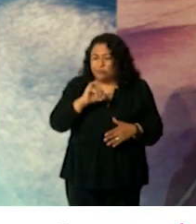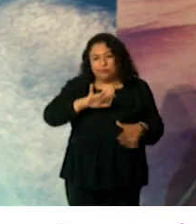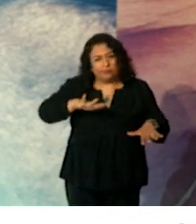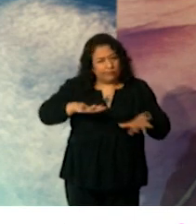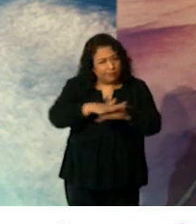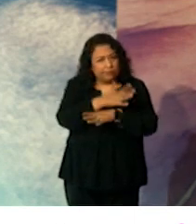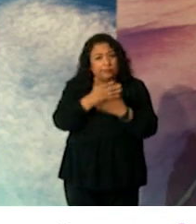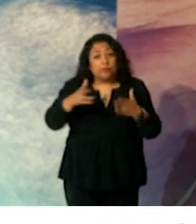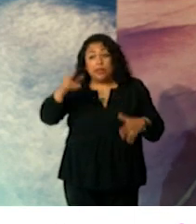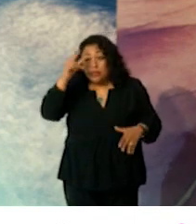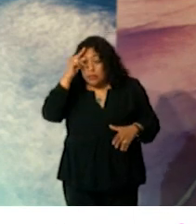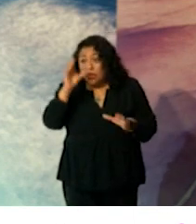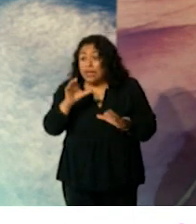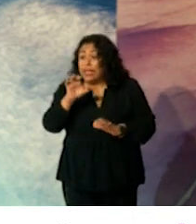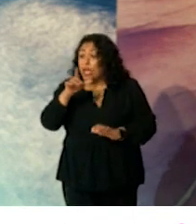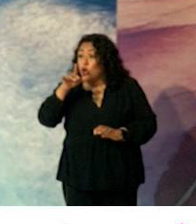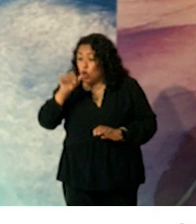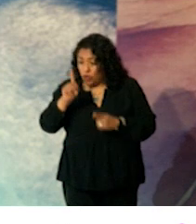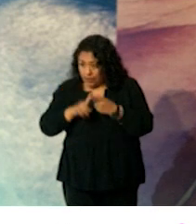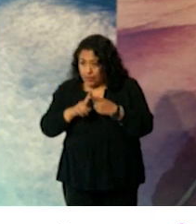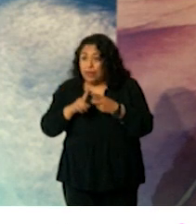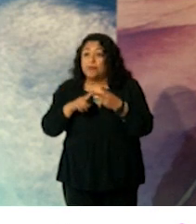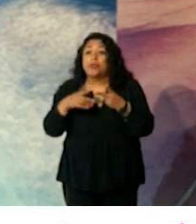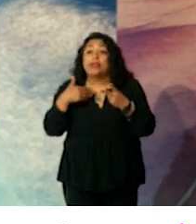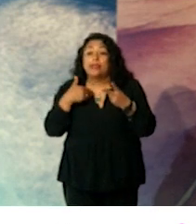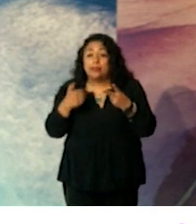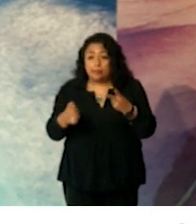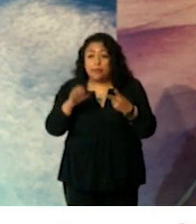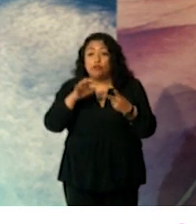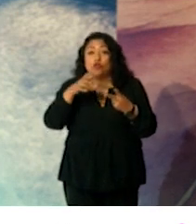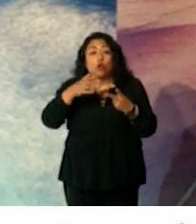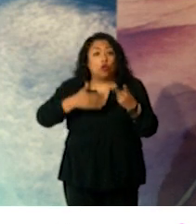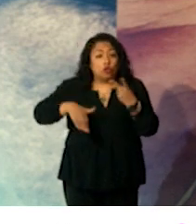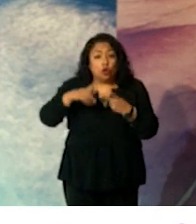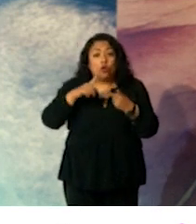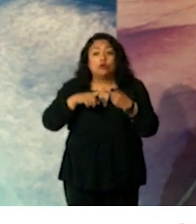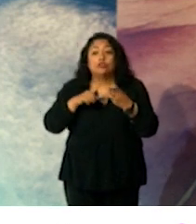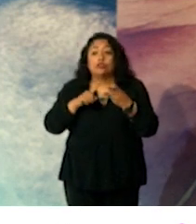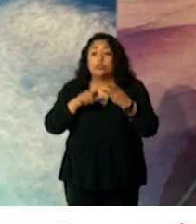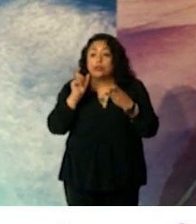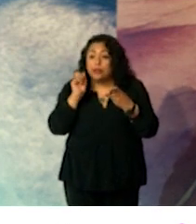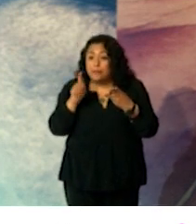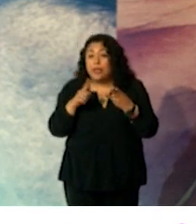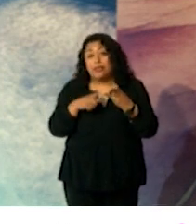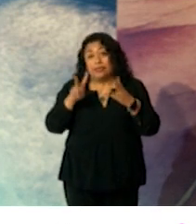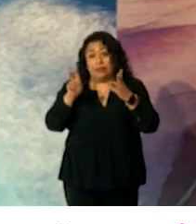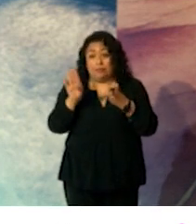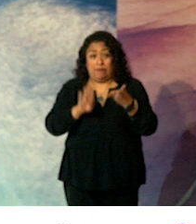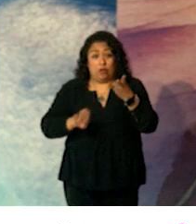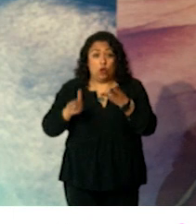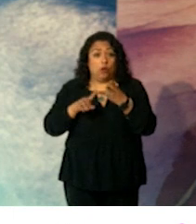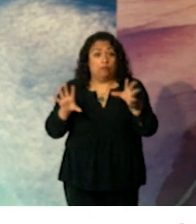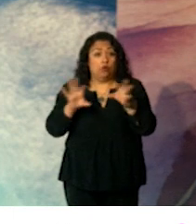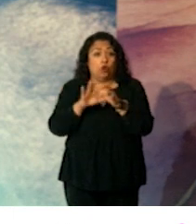una inteligencia ecológica, primero que nada, entendimiento ecológico para todos, y que la parte biológica vaya